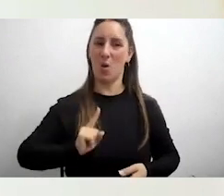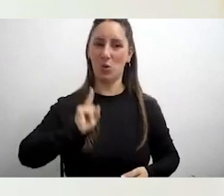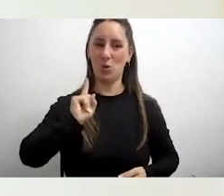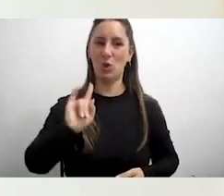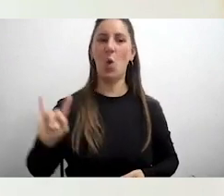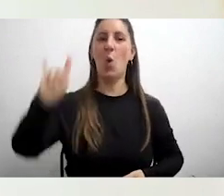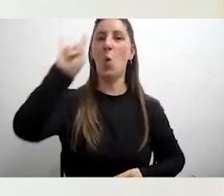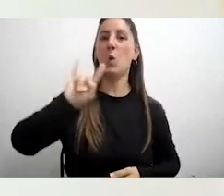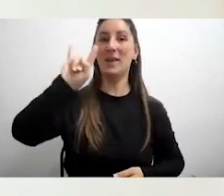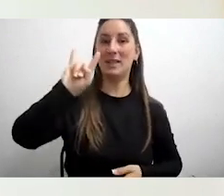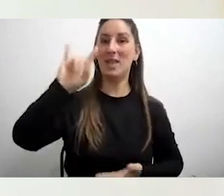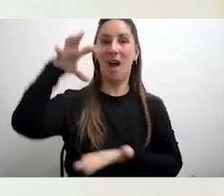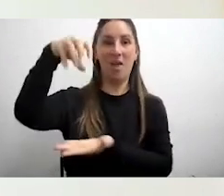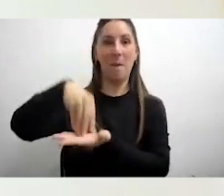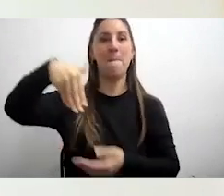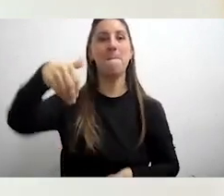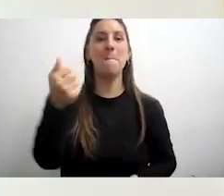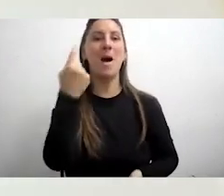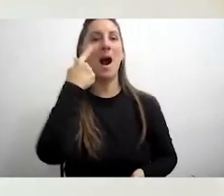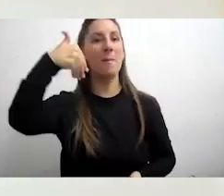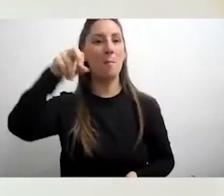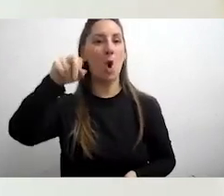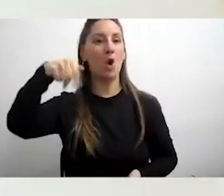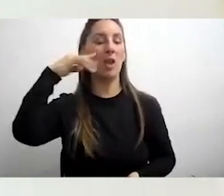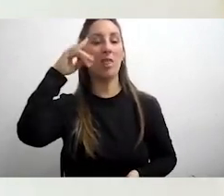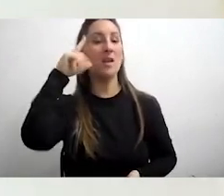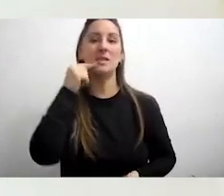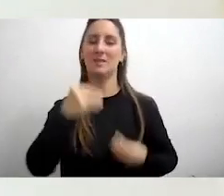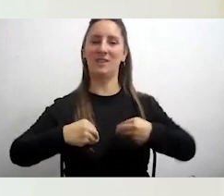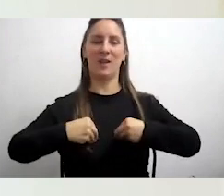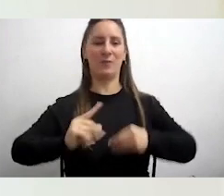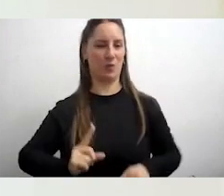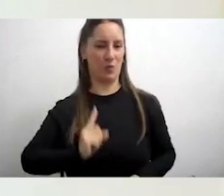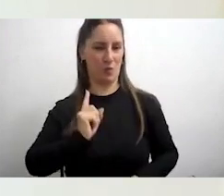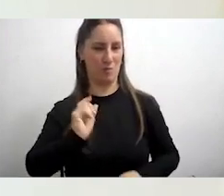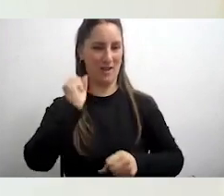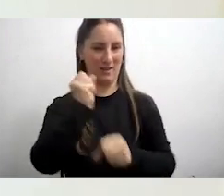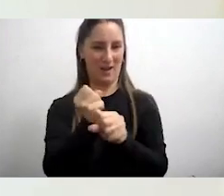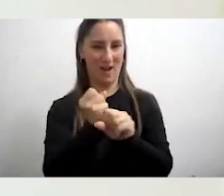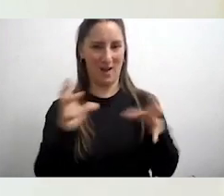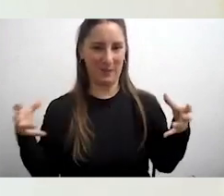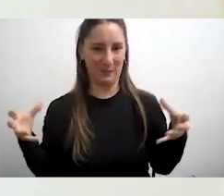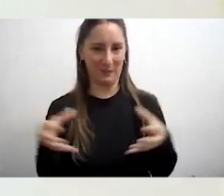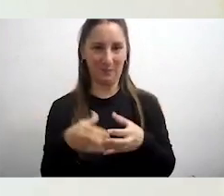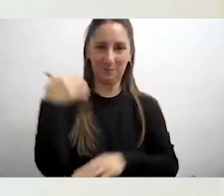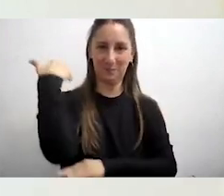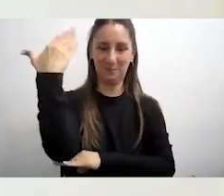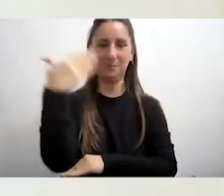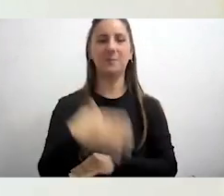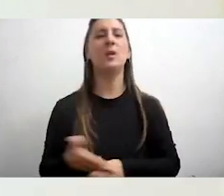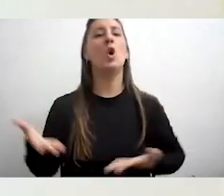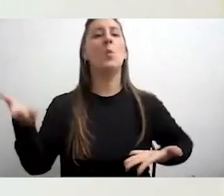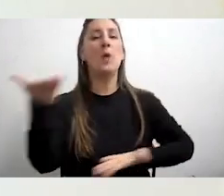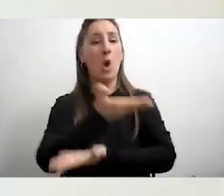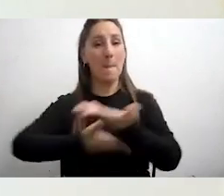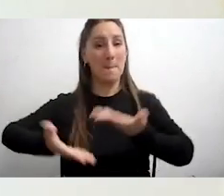también Maimónides, así que bueno, para mí es un honor estar acá con todos ustedes. Voy a compartir el material, porque